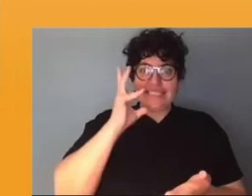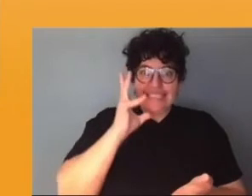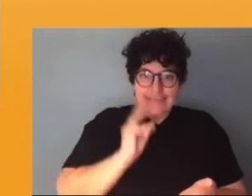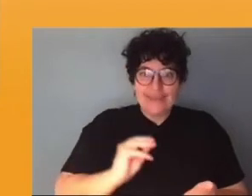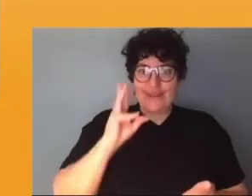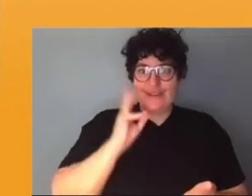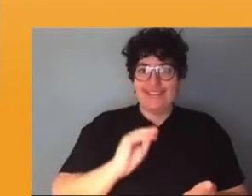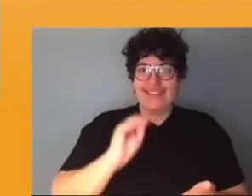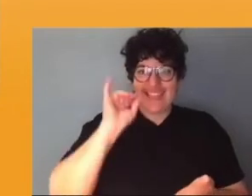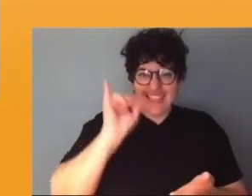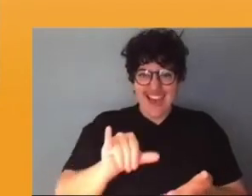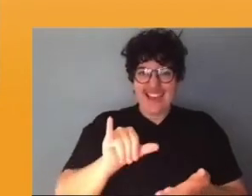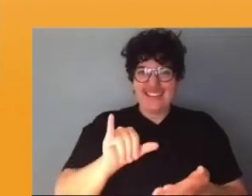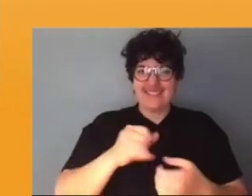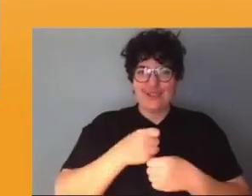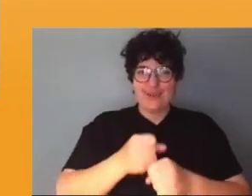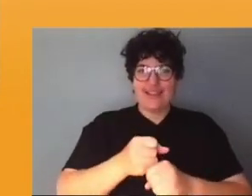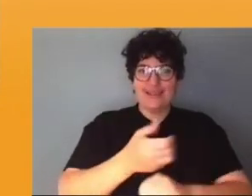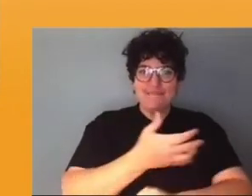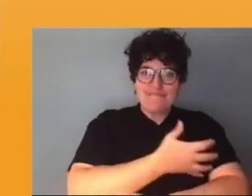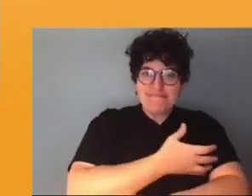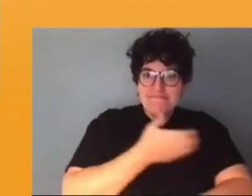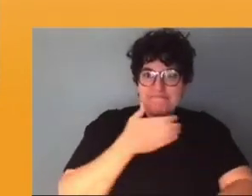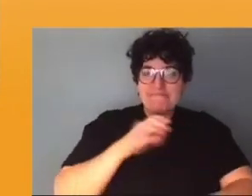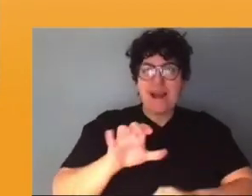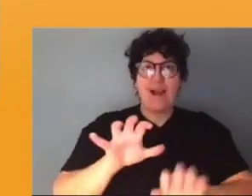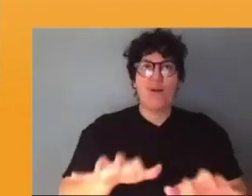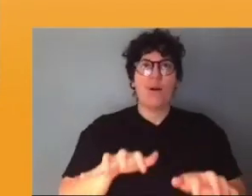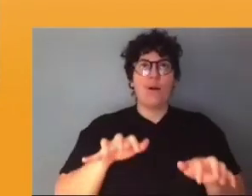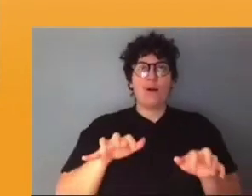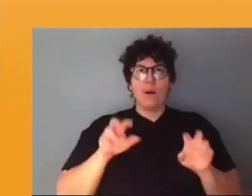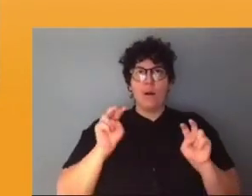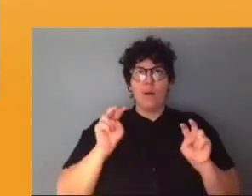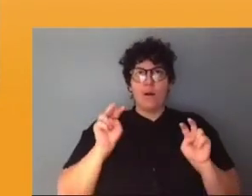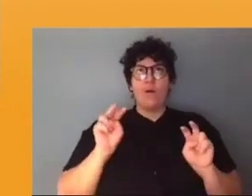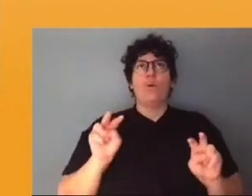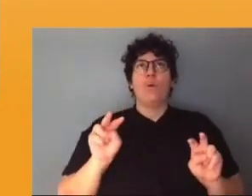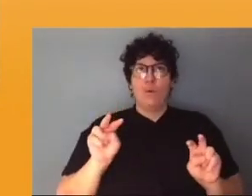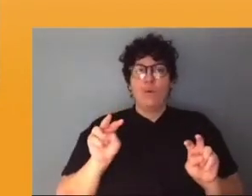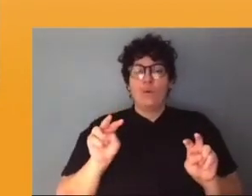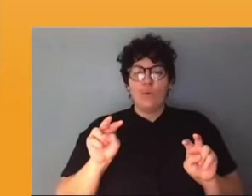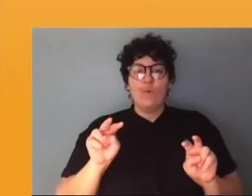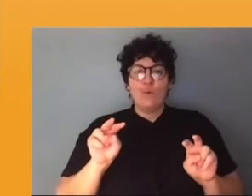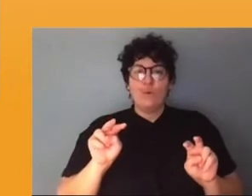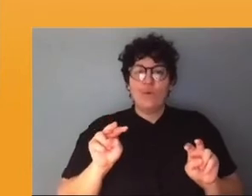poderoso en la forma en la que se demuestra y se comunica. Y yo creo que